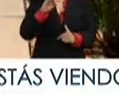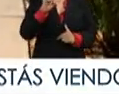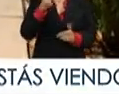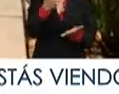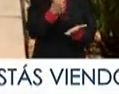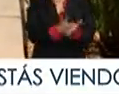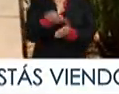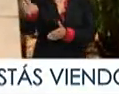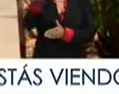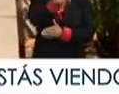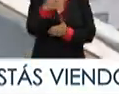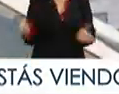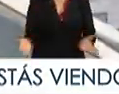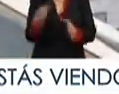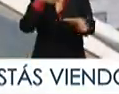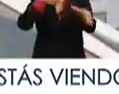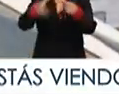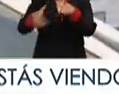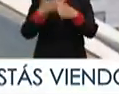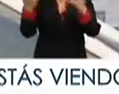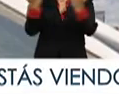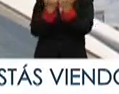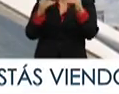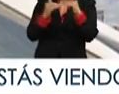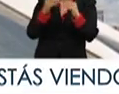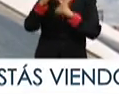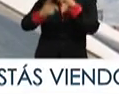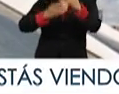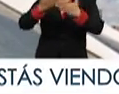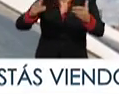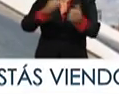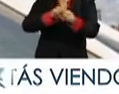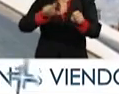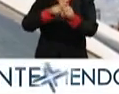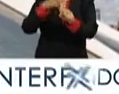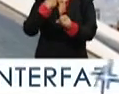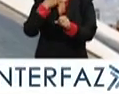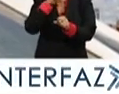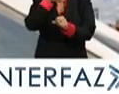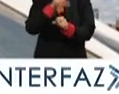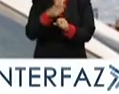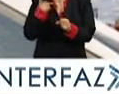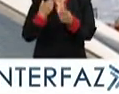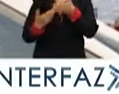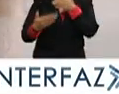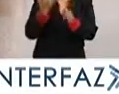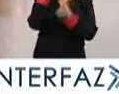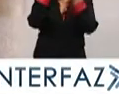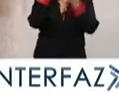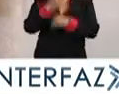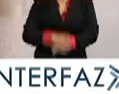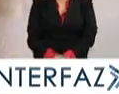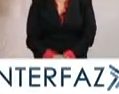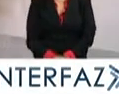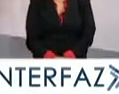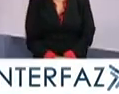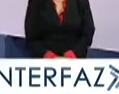una ciudad en la que se fomenta el comercio, la igualdad, el desarrollo social y político, así como la innovación.